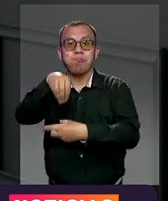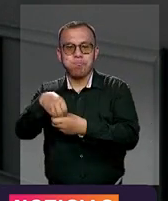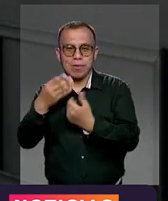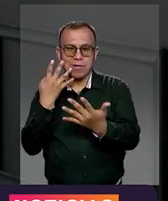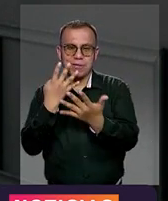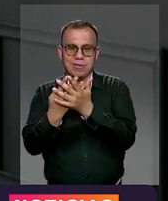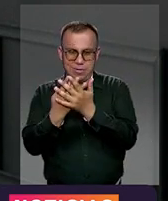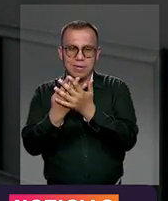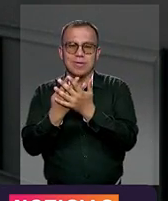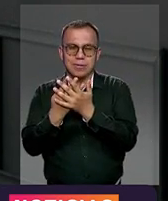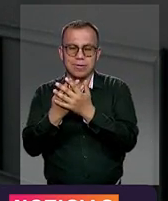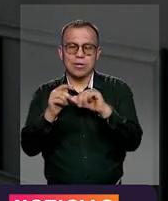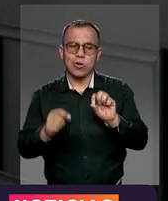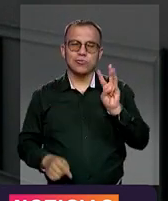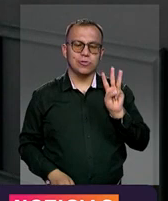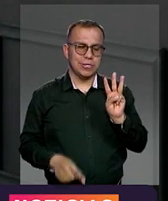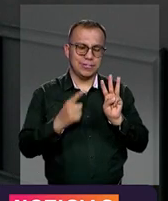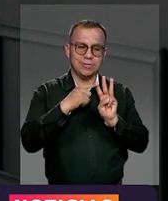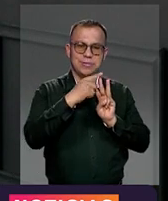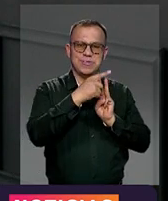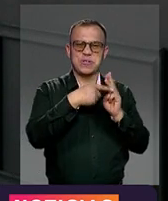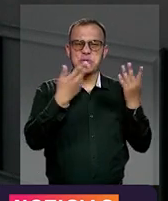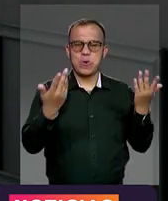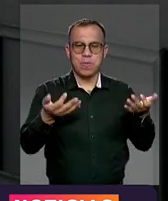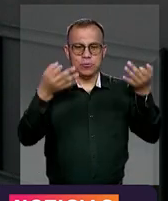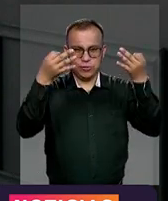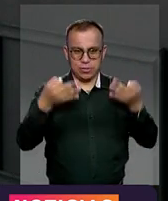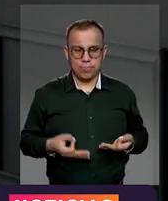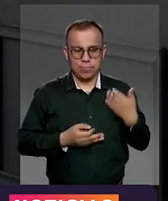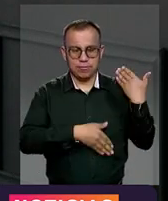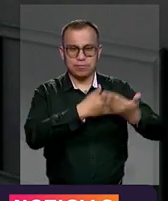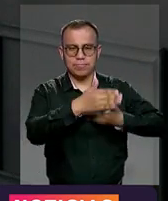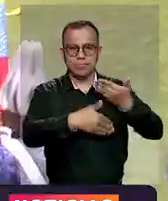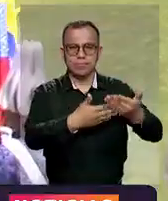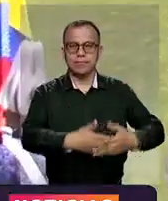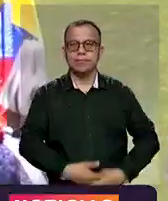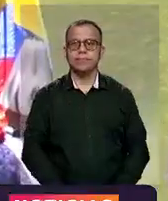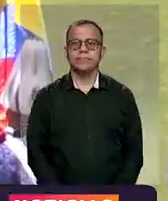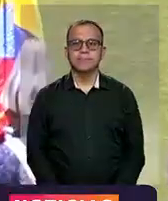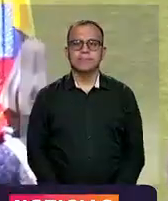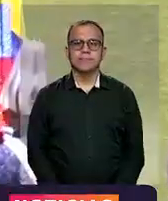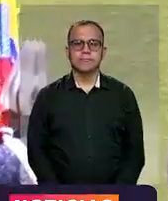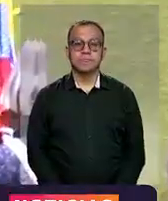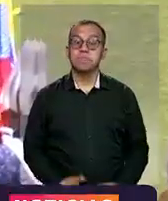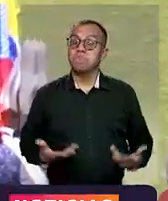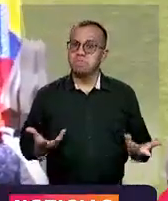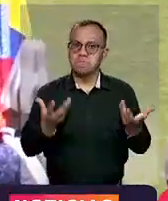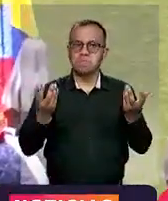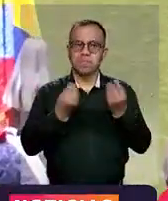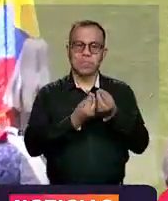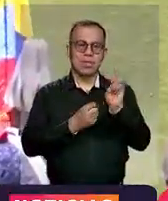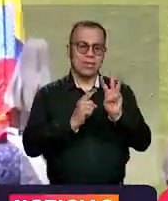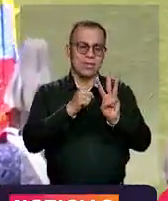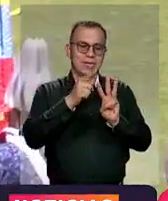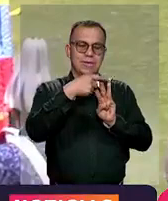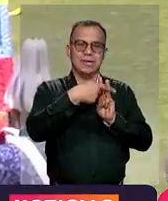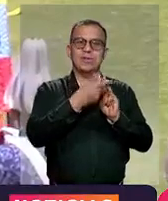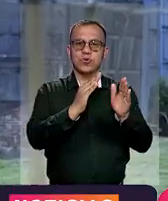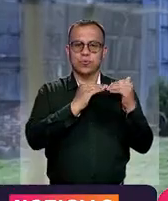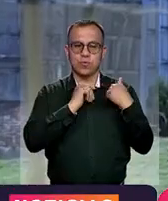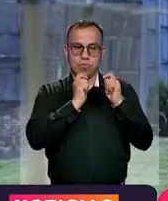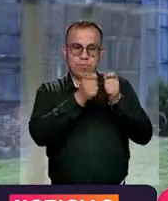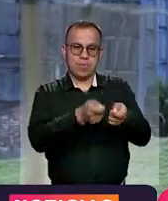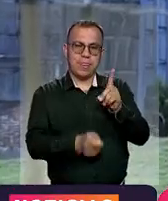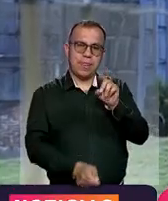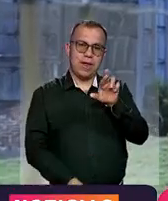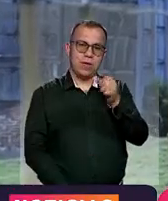de Bogotá. Los 3 fueron cobijados con medida de aseguramiento. Se trata de 3 dragoneantes que prestaban servicios